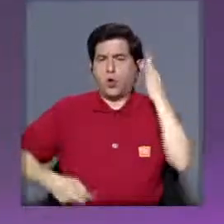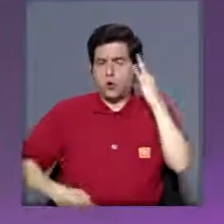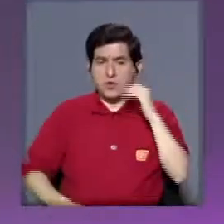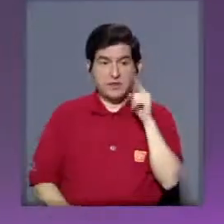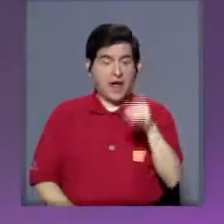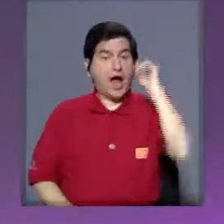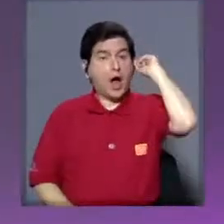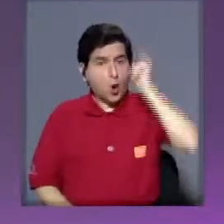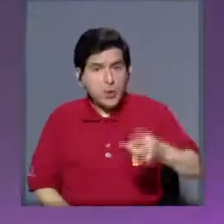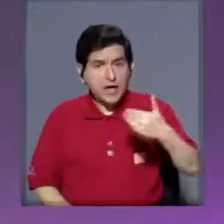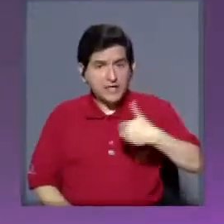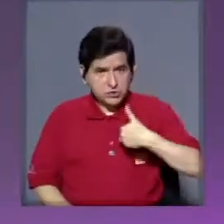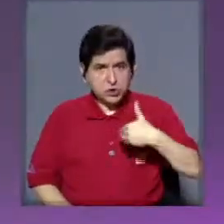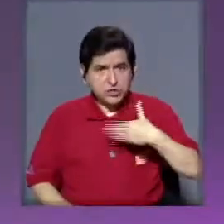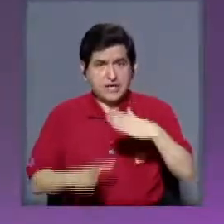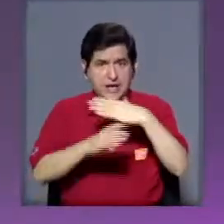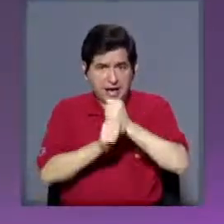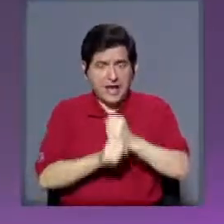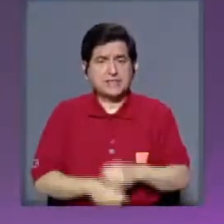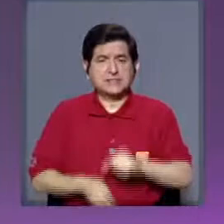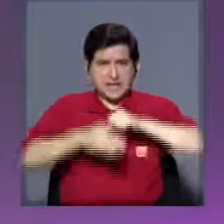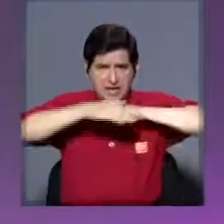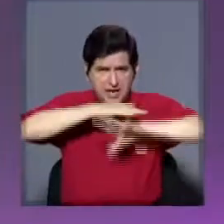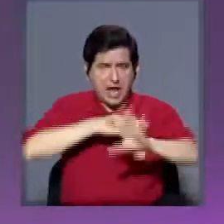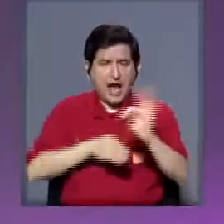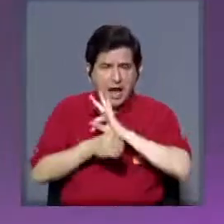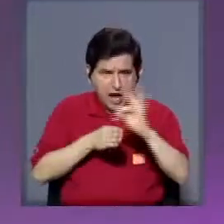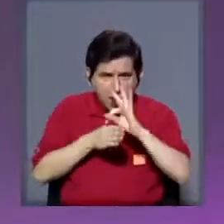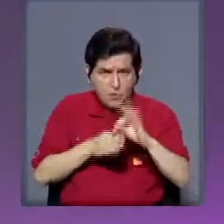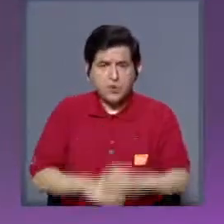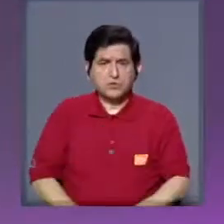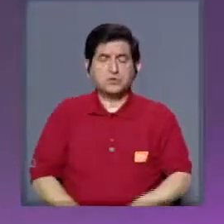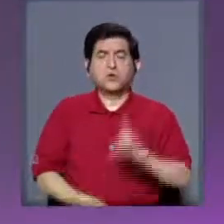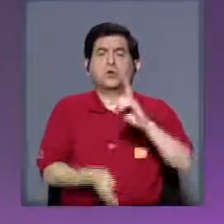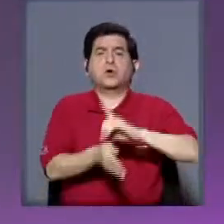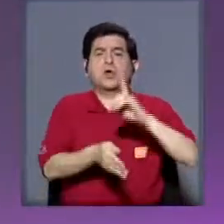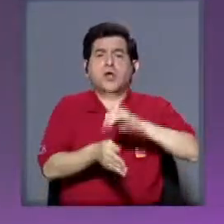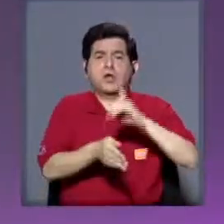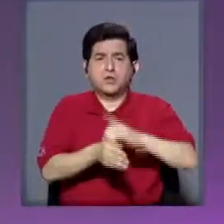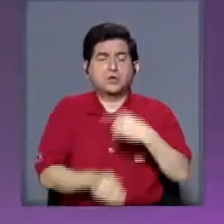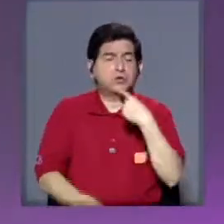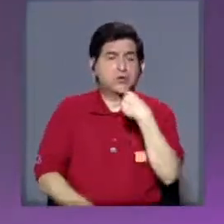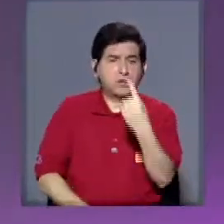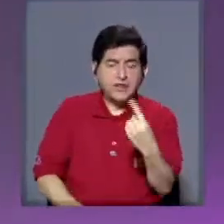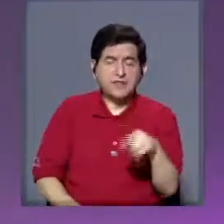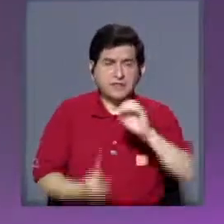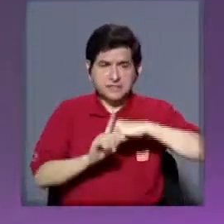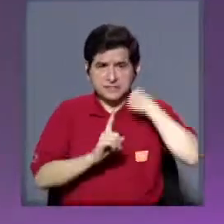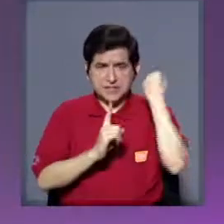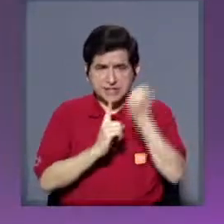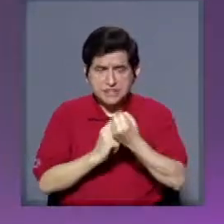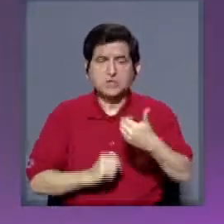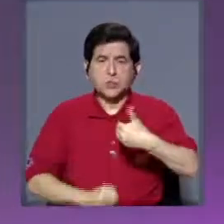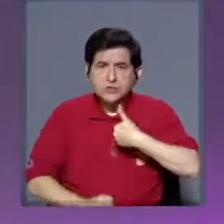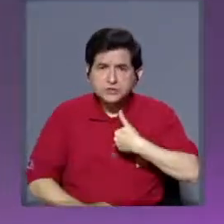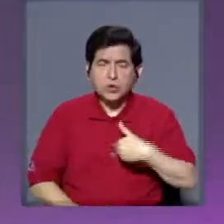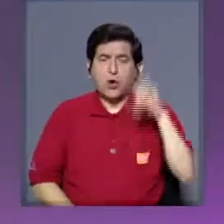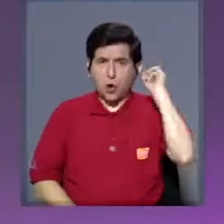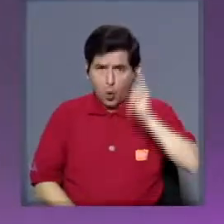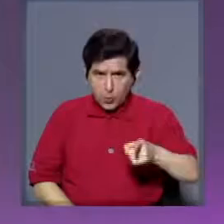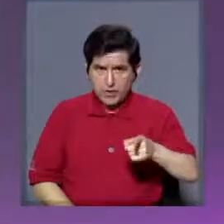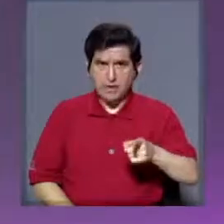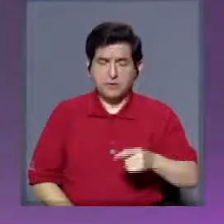va a estar obligada a realizarse un aborto terapéutico cuando el médico o la médica le indica que es a su condición es una